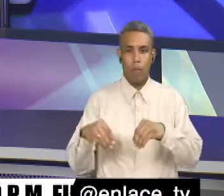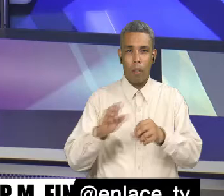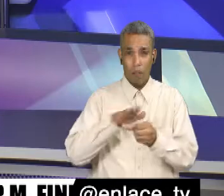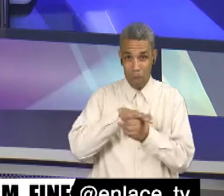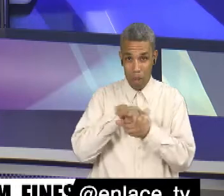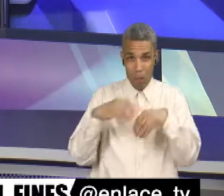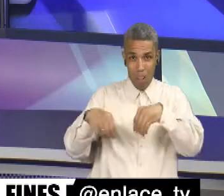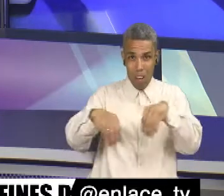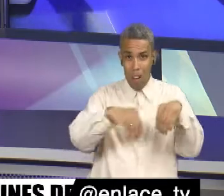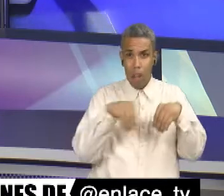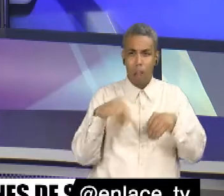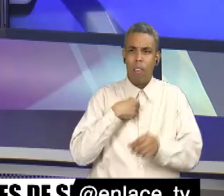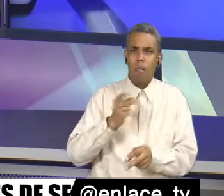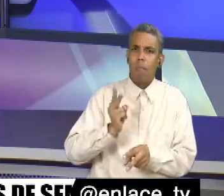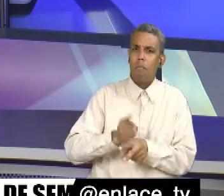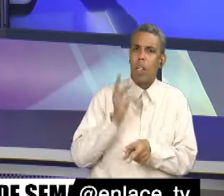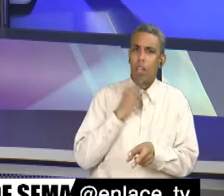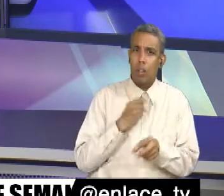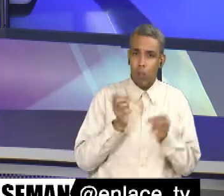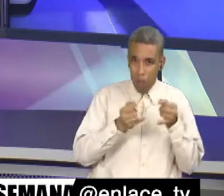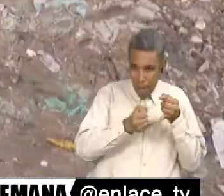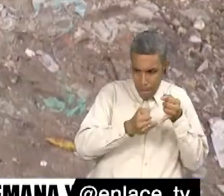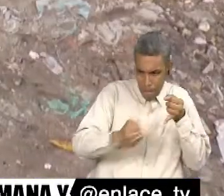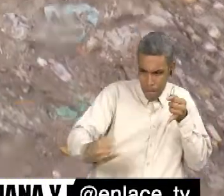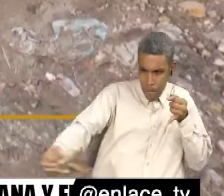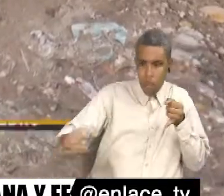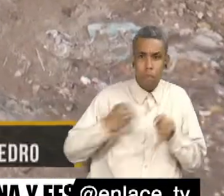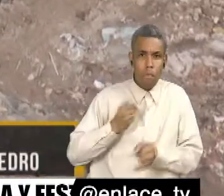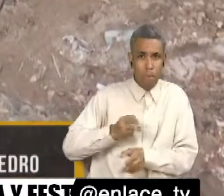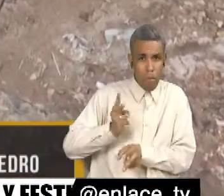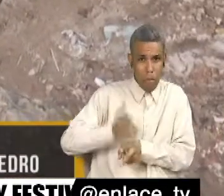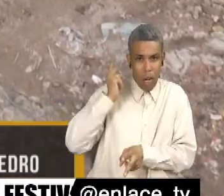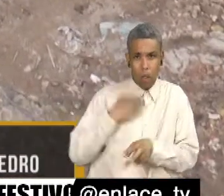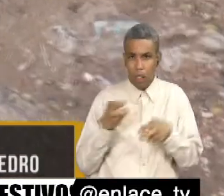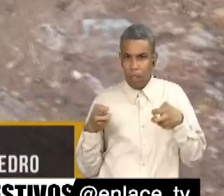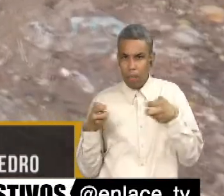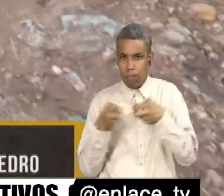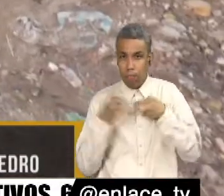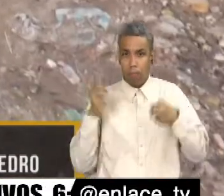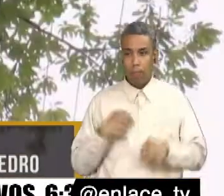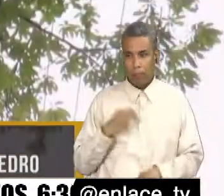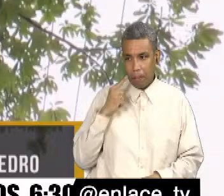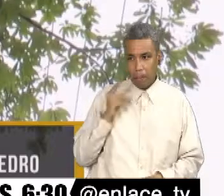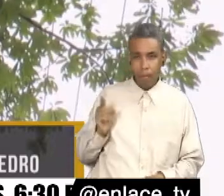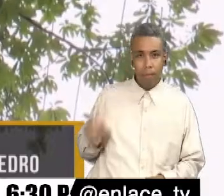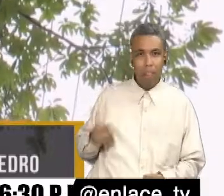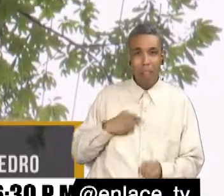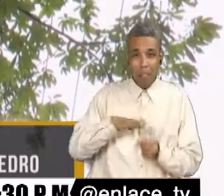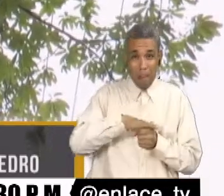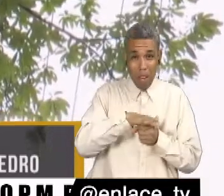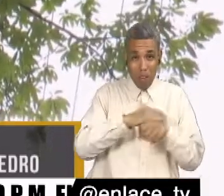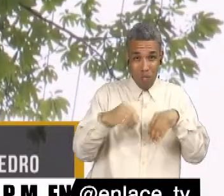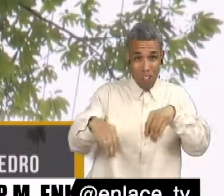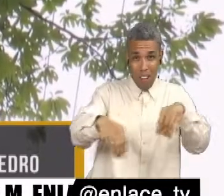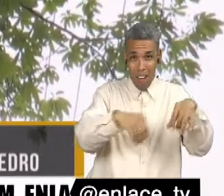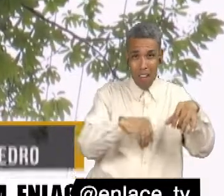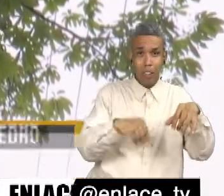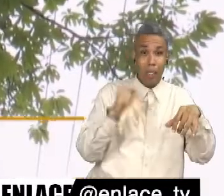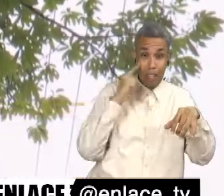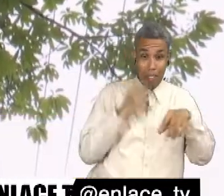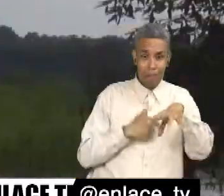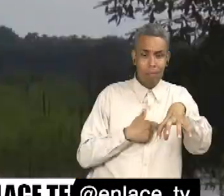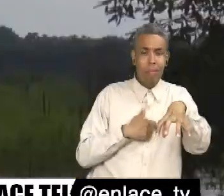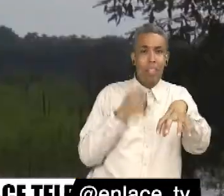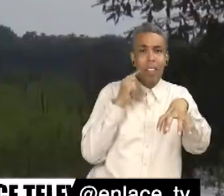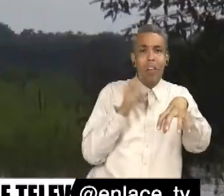isla cercana se abastece de energía. Este cable electrizado que cruza desde el barrio Arenal hasta una isla tiene preocupada a la comunidad del